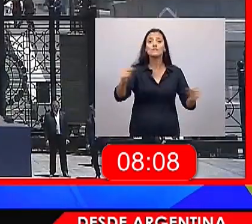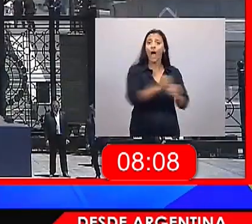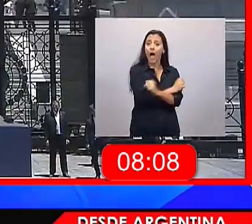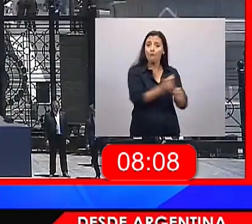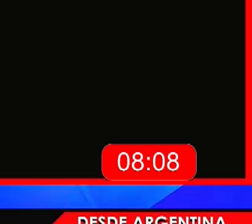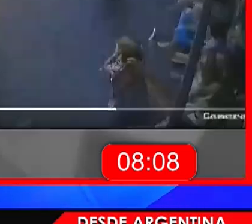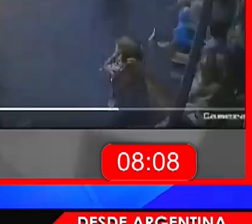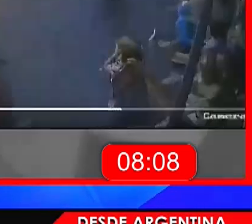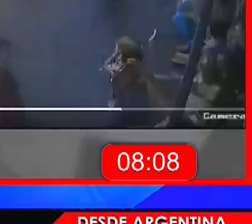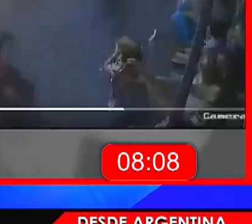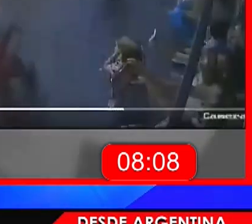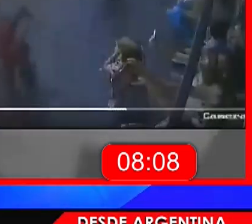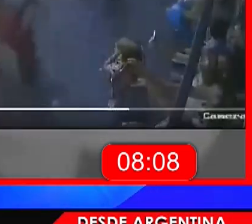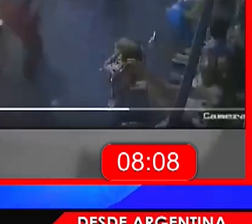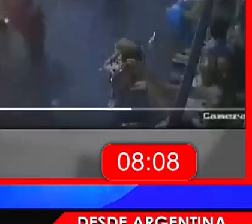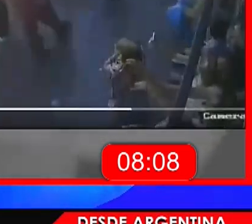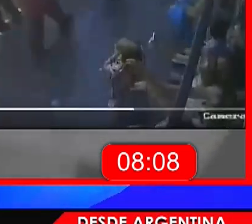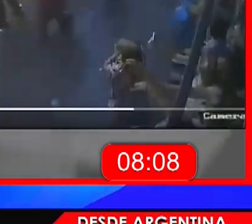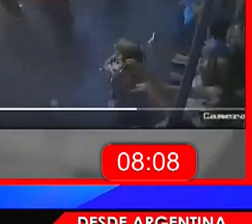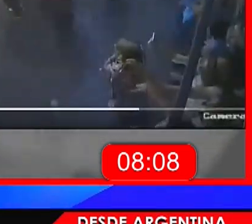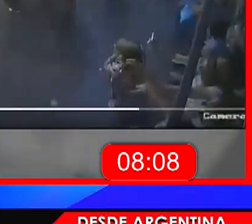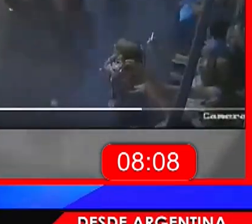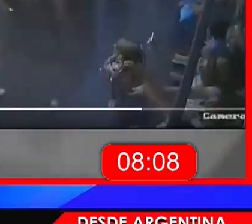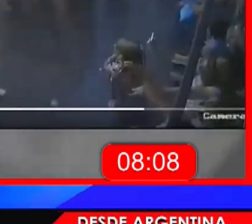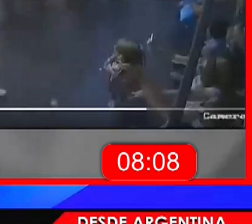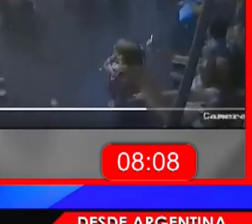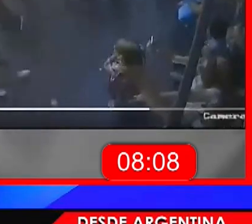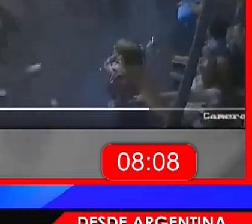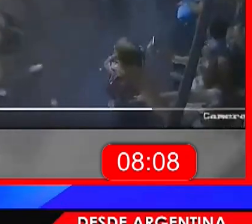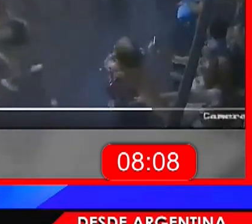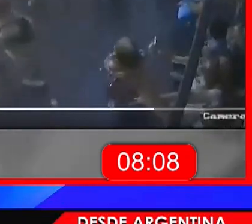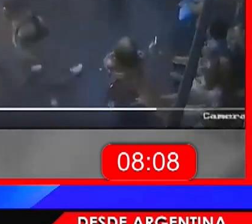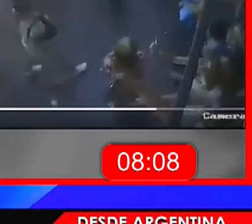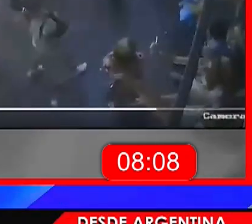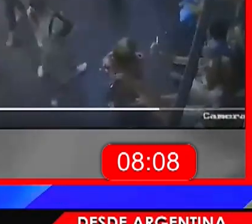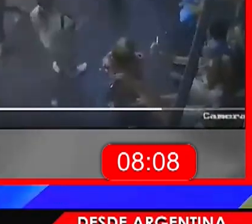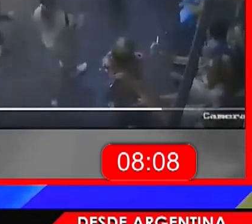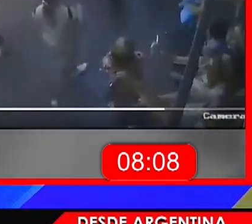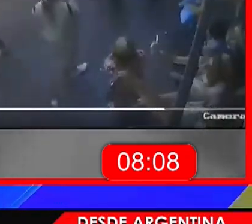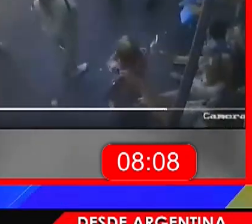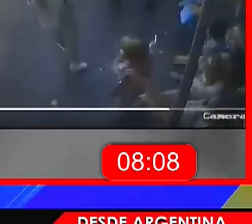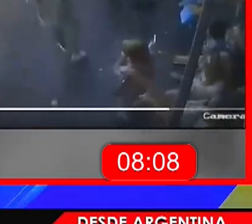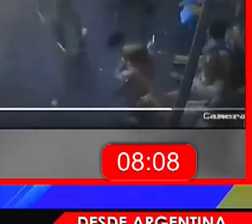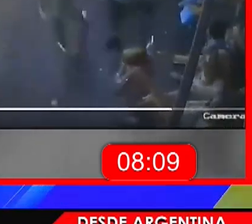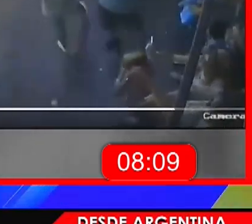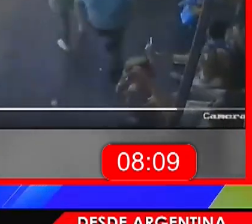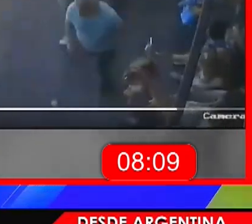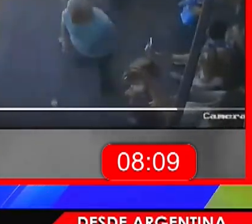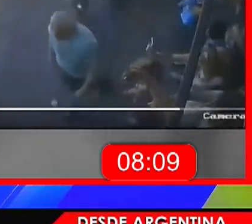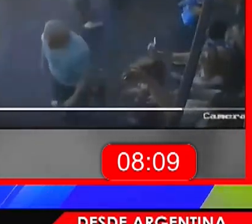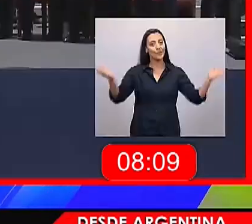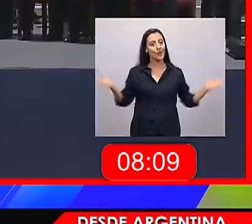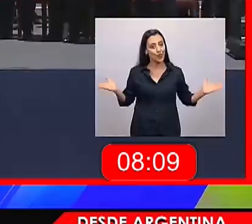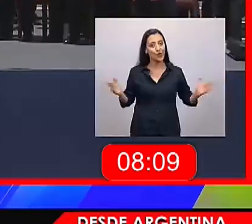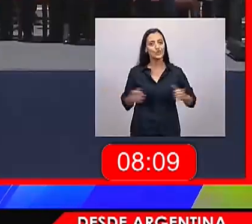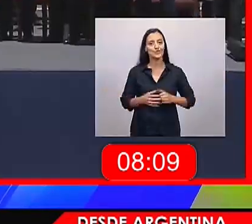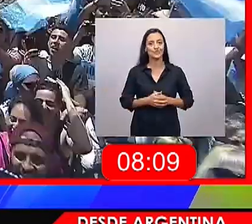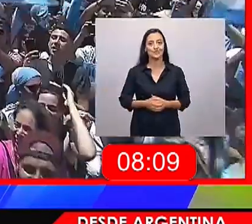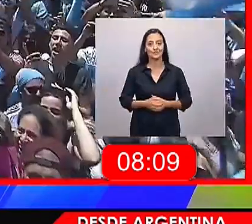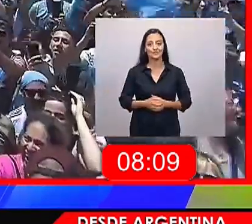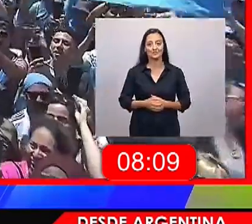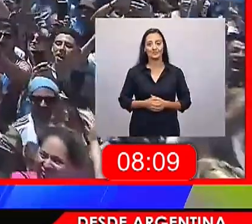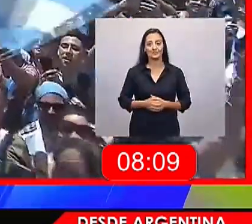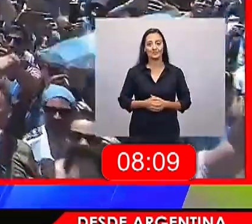nuevo ministro de Economía no habló, pero obviamente, digamos, hay trascendidos, ¿no?, sobre las medidas